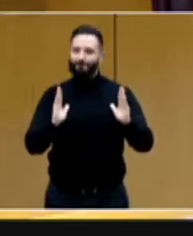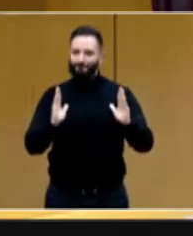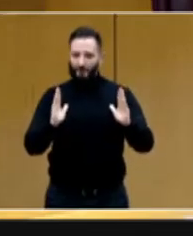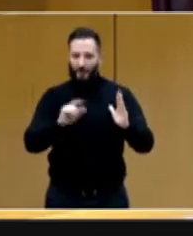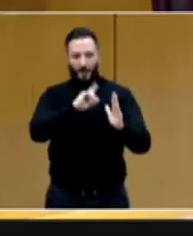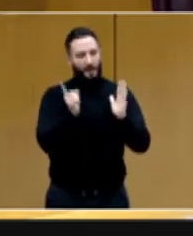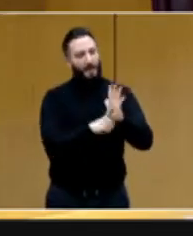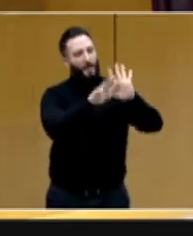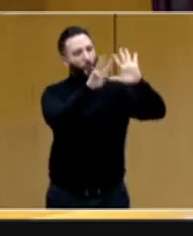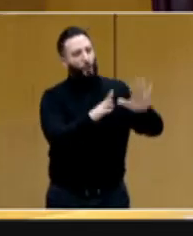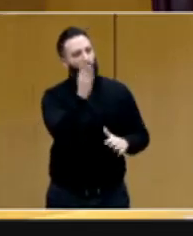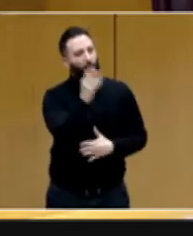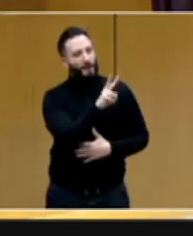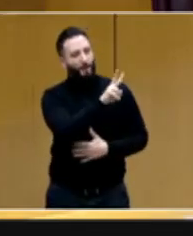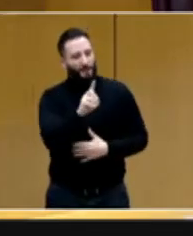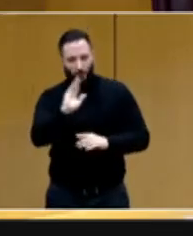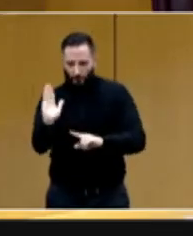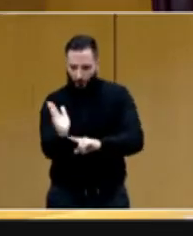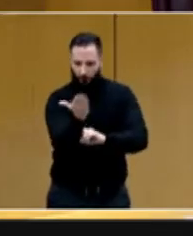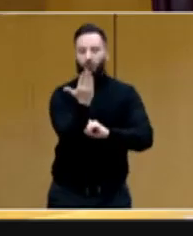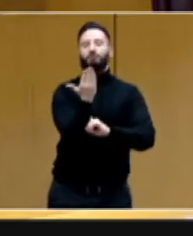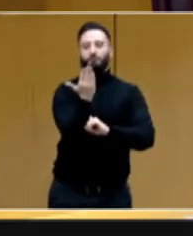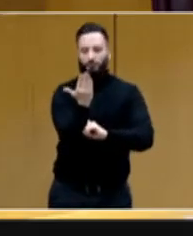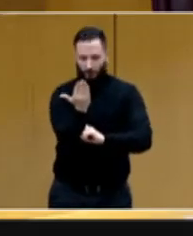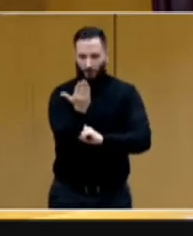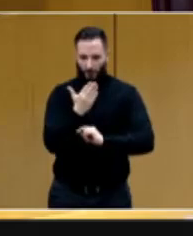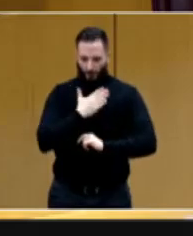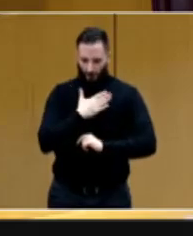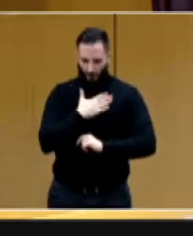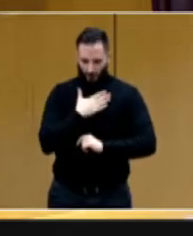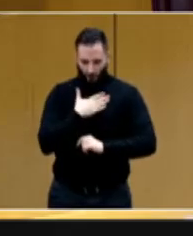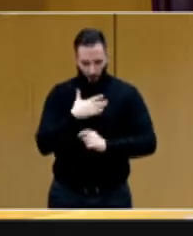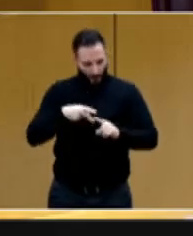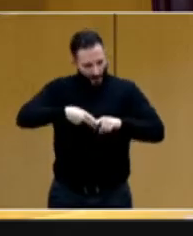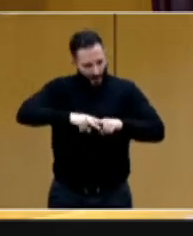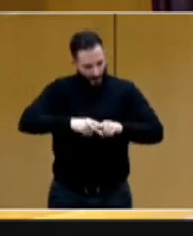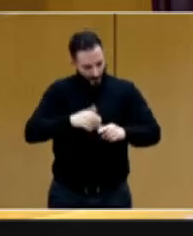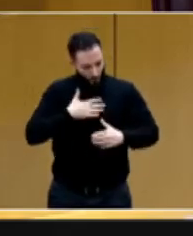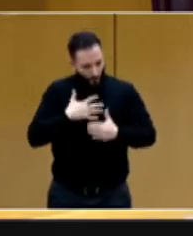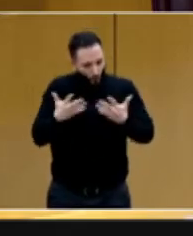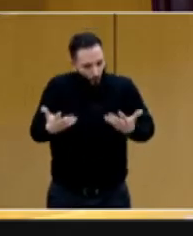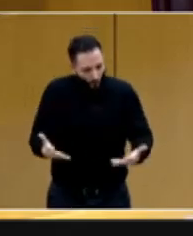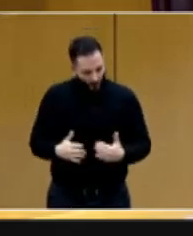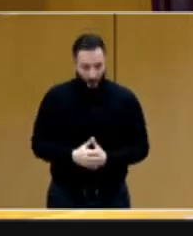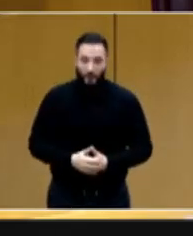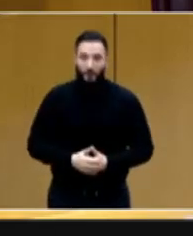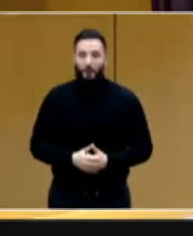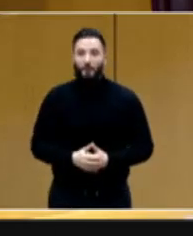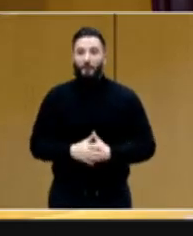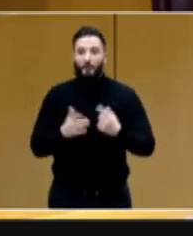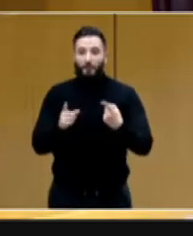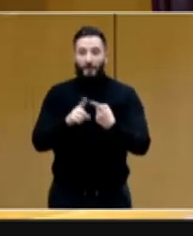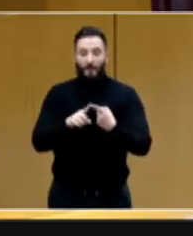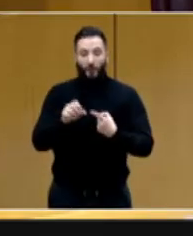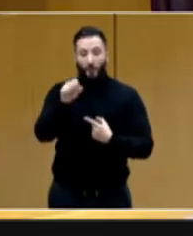ocho/2021 y cuáles eran las armas de las que disponíamos pues disponíamos en primer lugar con esa ley 2015